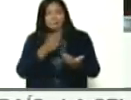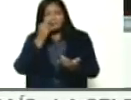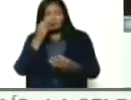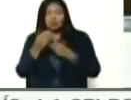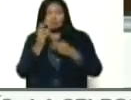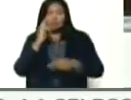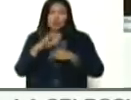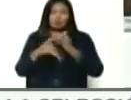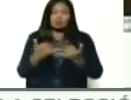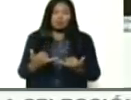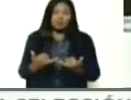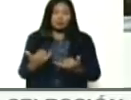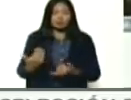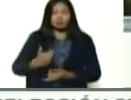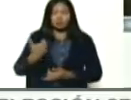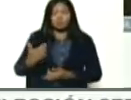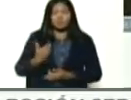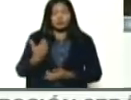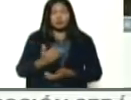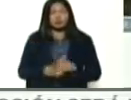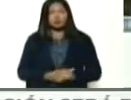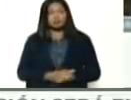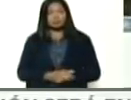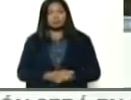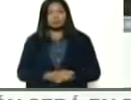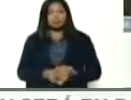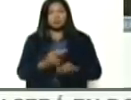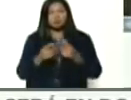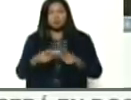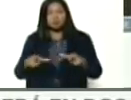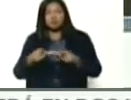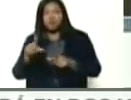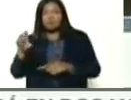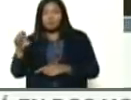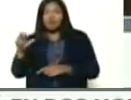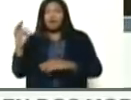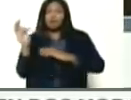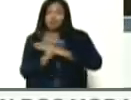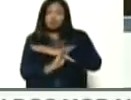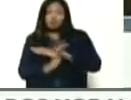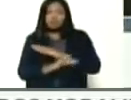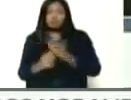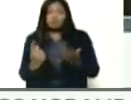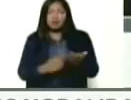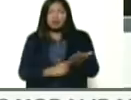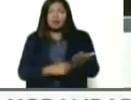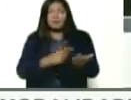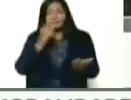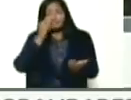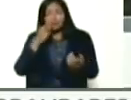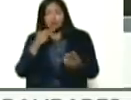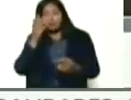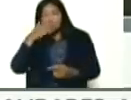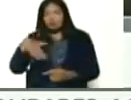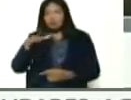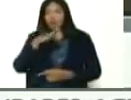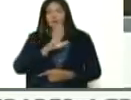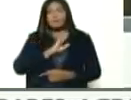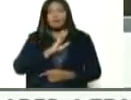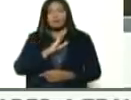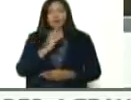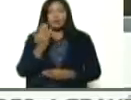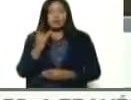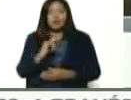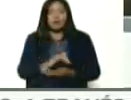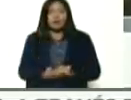a nuestros hermanos y hermanas del otro lado de la frontera somos hermanos del pueblo de a pie de colombia del obrero